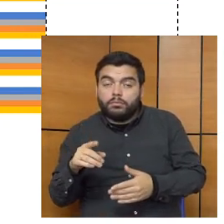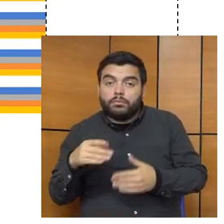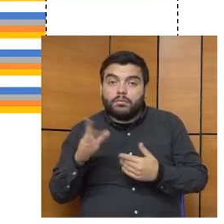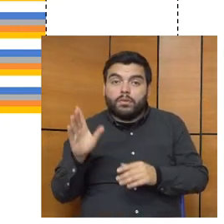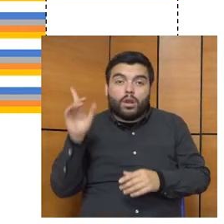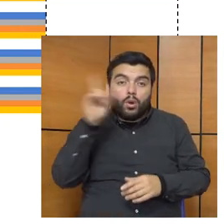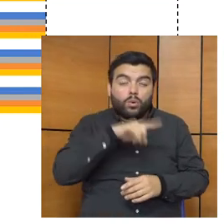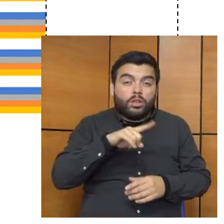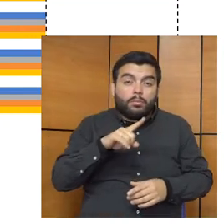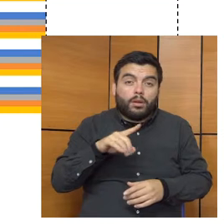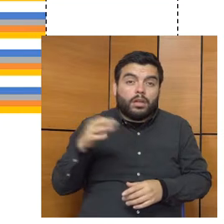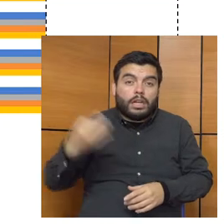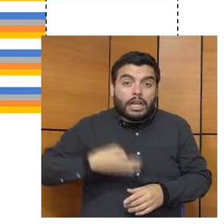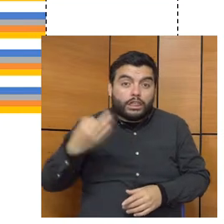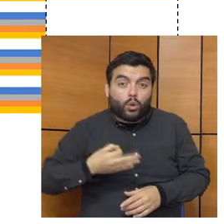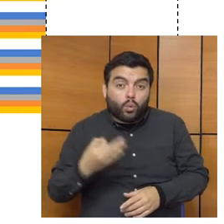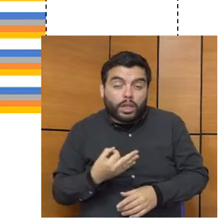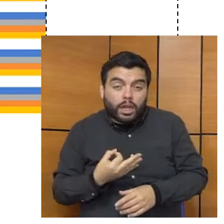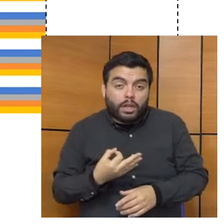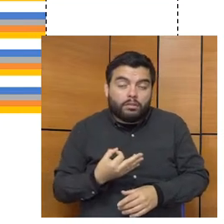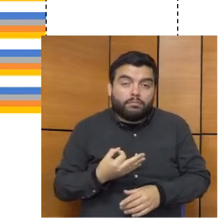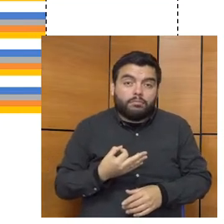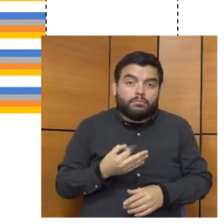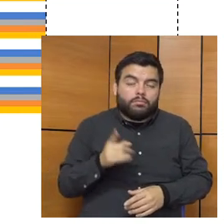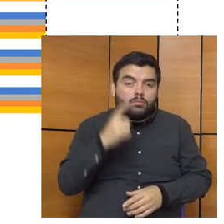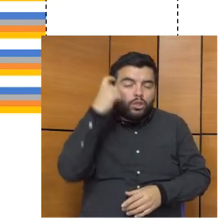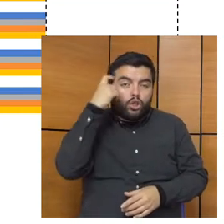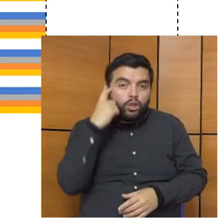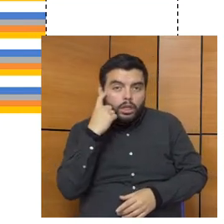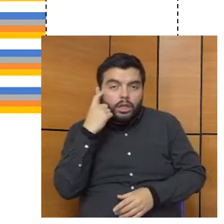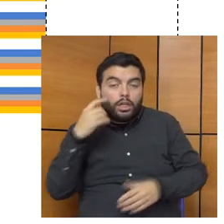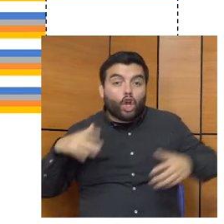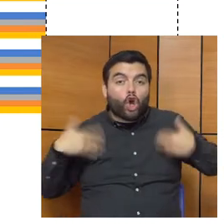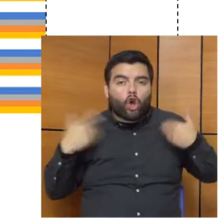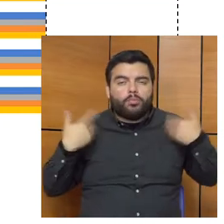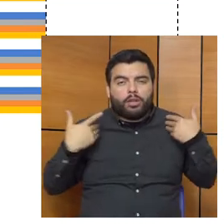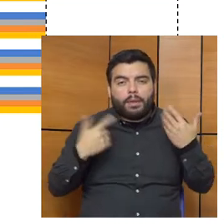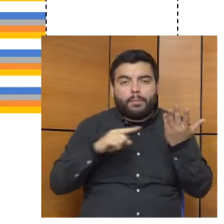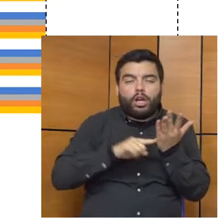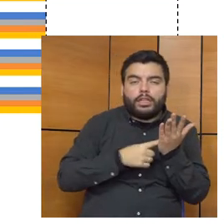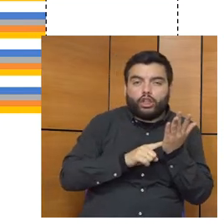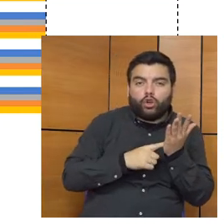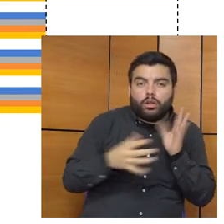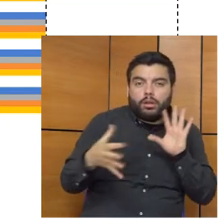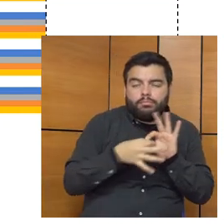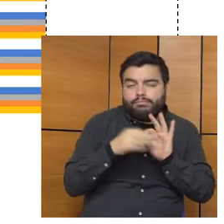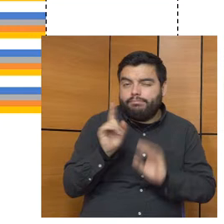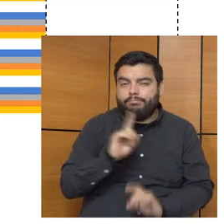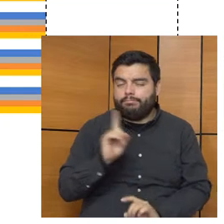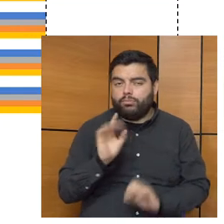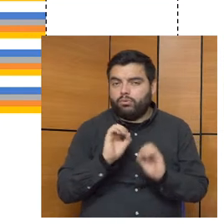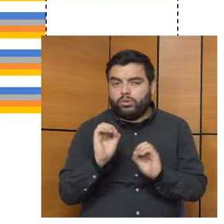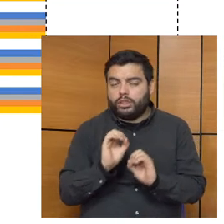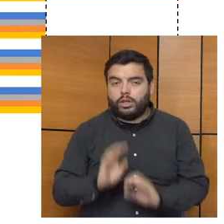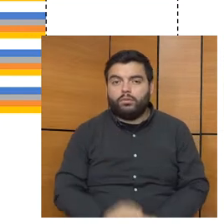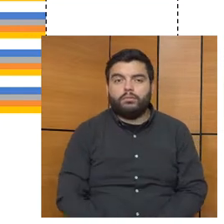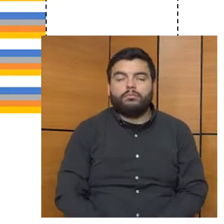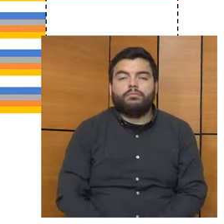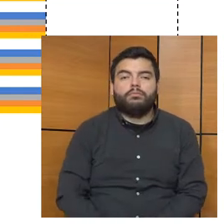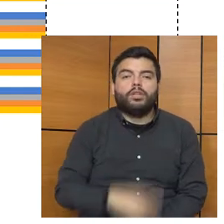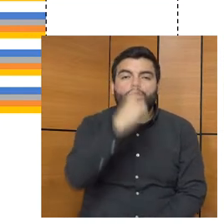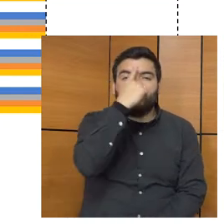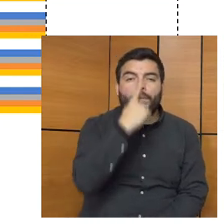la inseguridad y la incomodidad son muy altas. Y el nivel de optimismo hacia la tecnología, y su nivel de innovación, es muy bajo. Serían esos